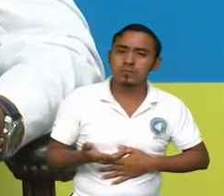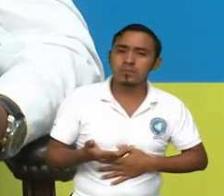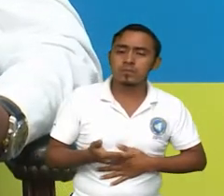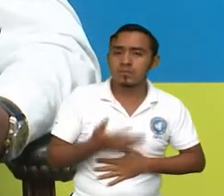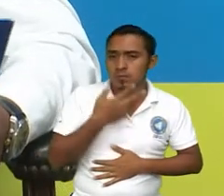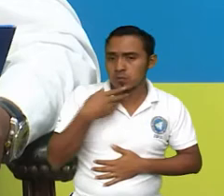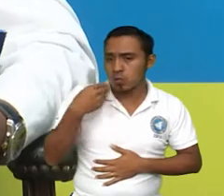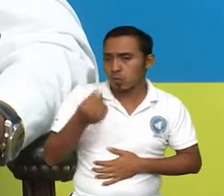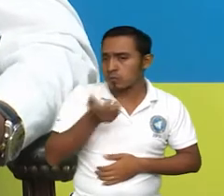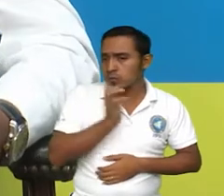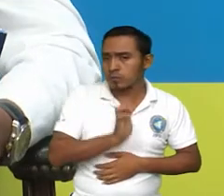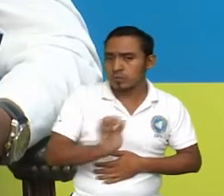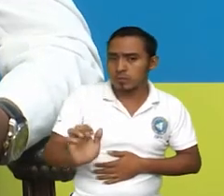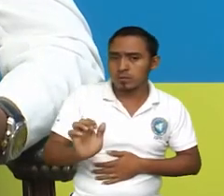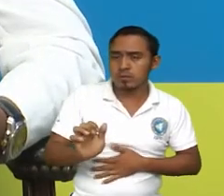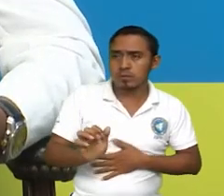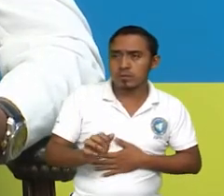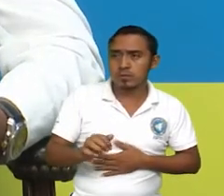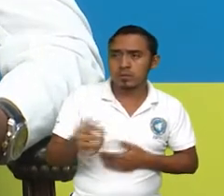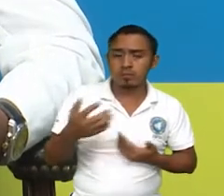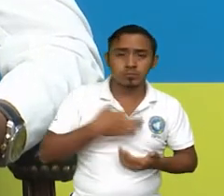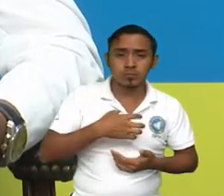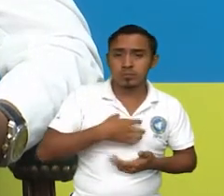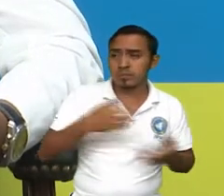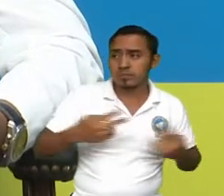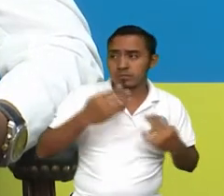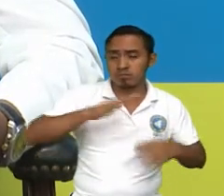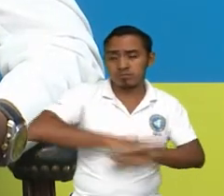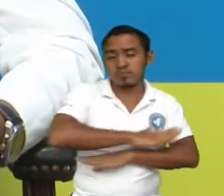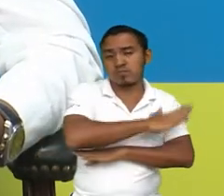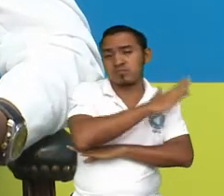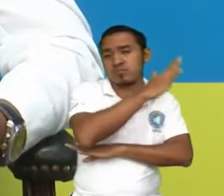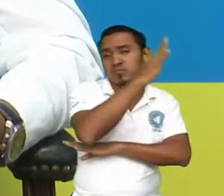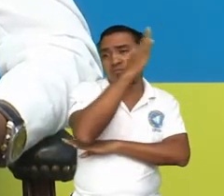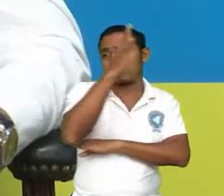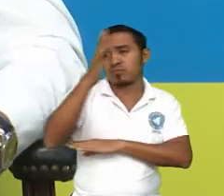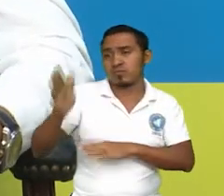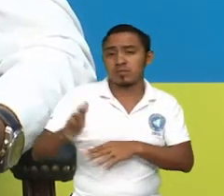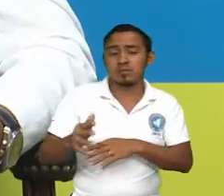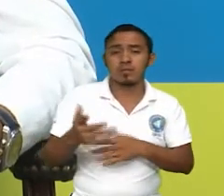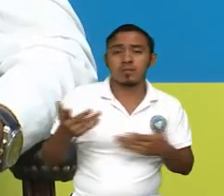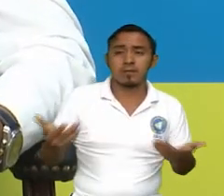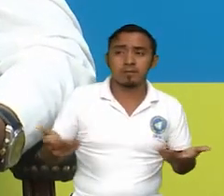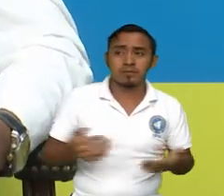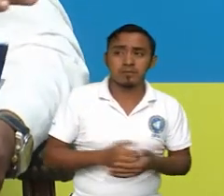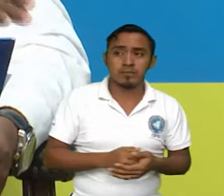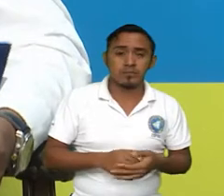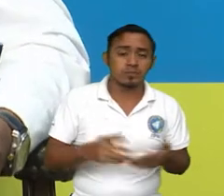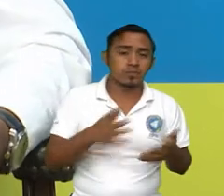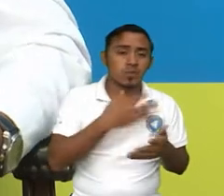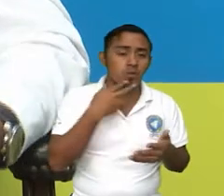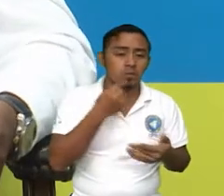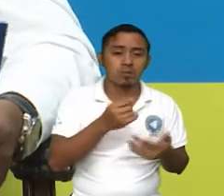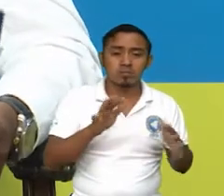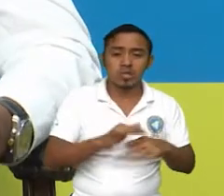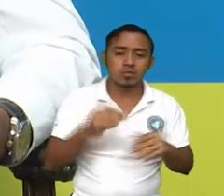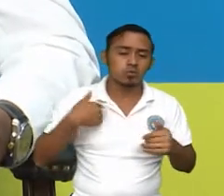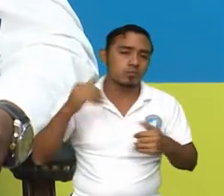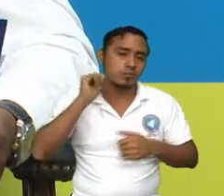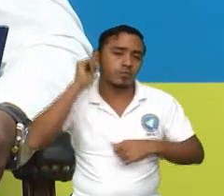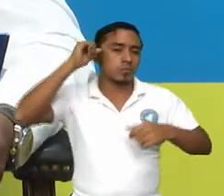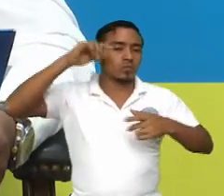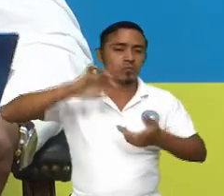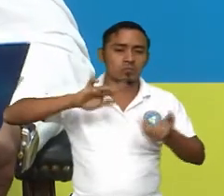joven el niño le va a tener para toda la vida no es porque es un aceite juvenil después de que yo crezca